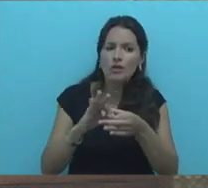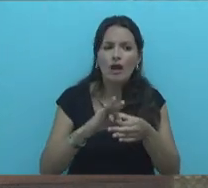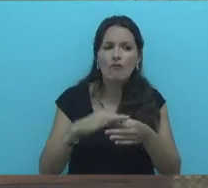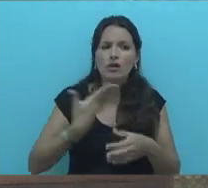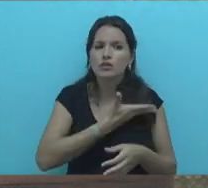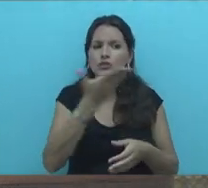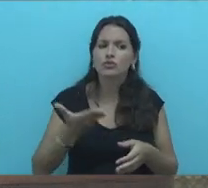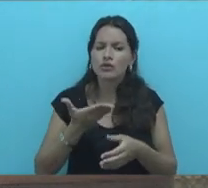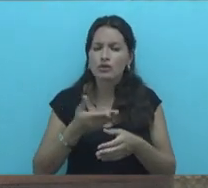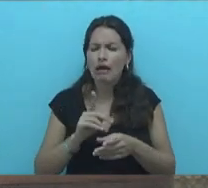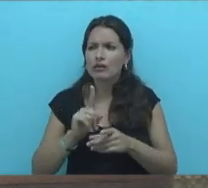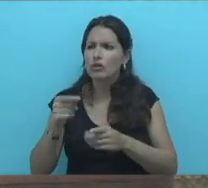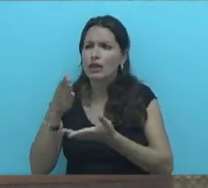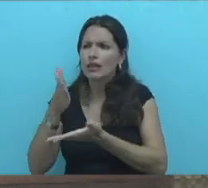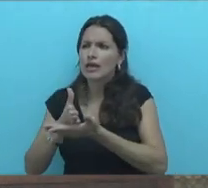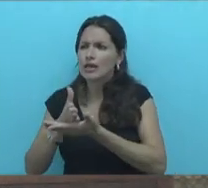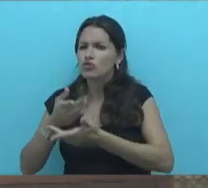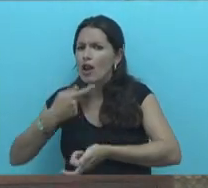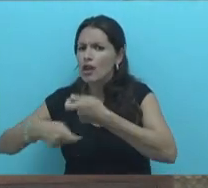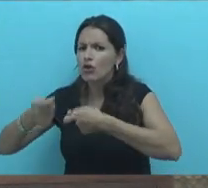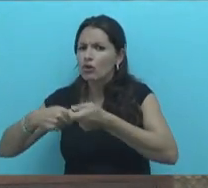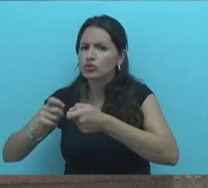mayorías y no, insisto, el negocio de las